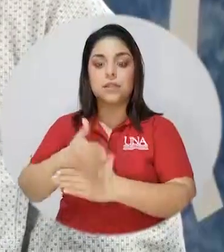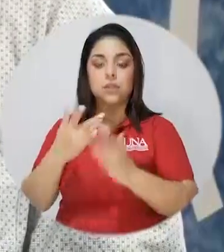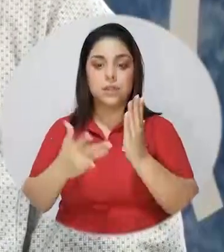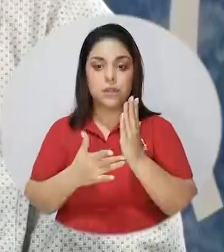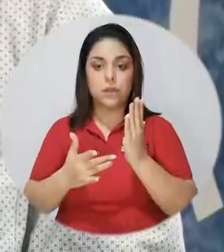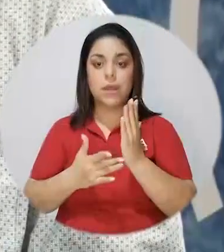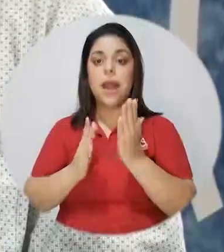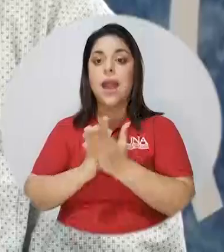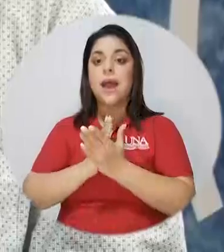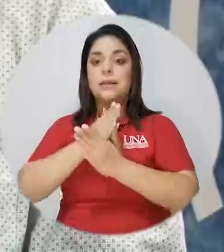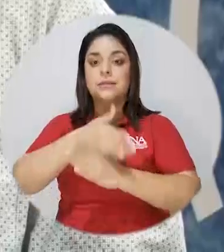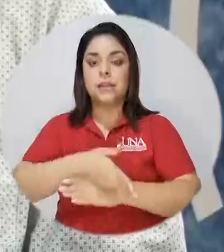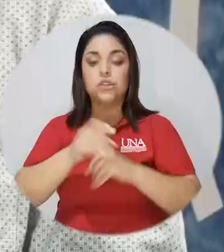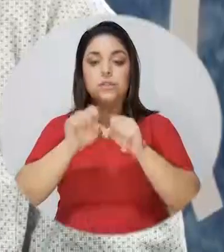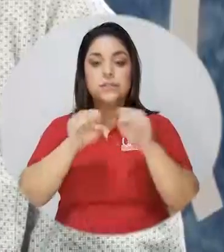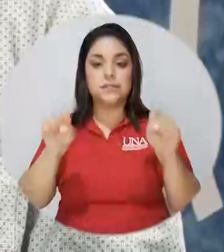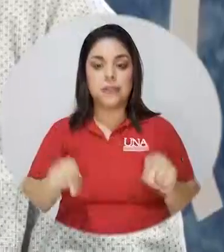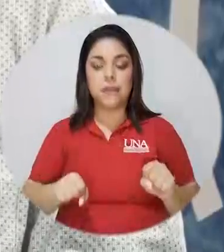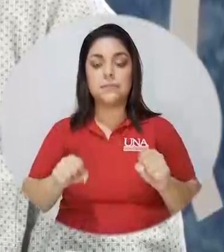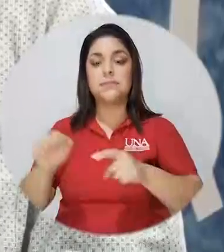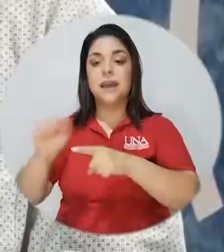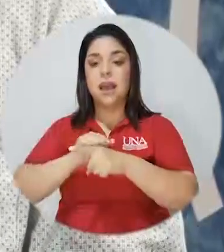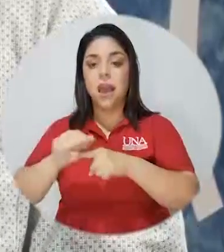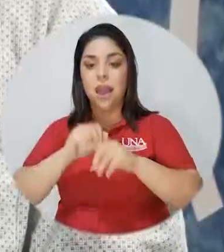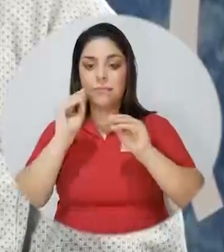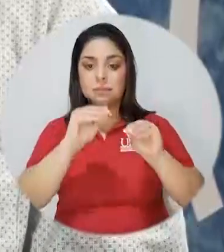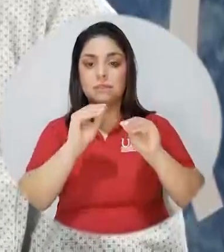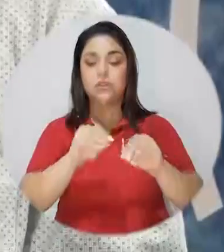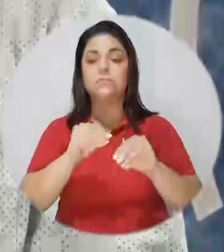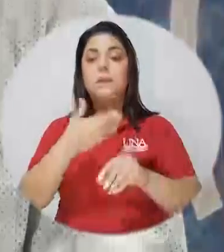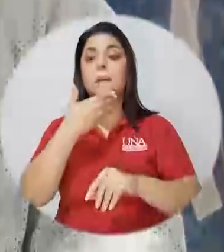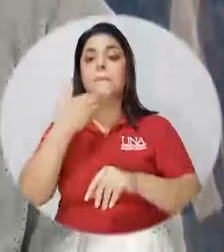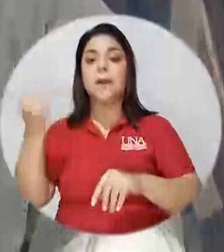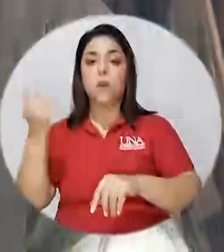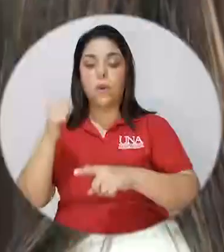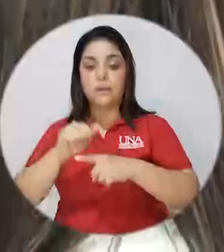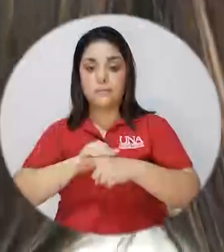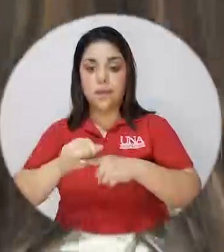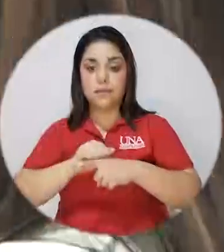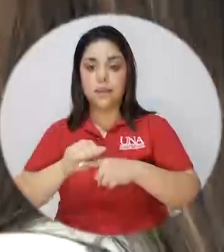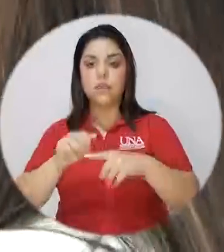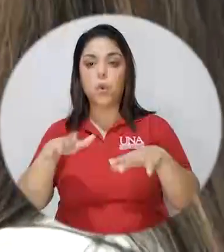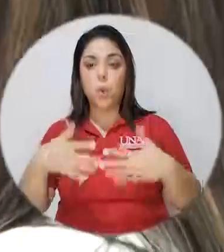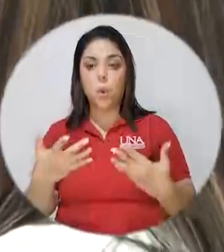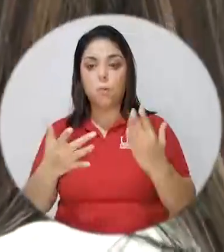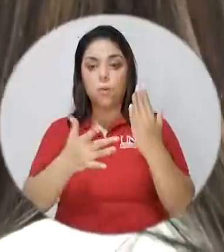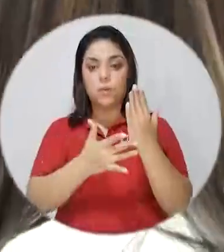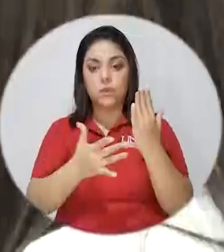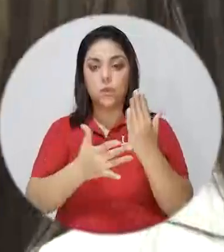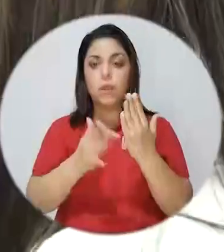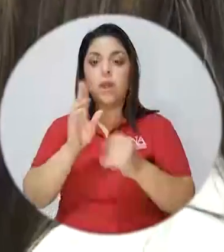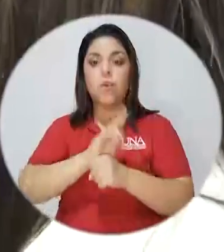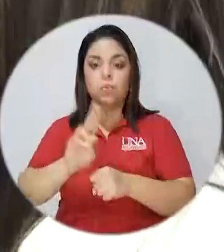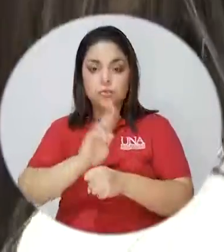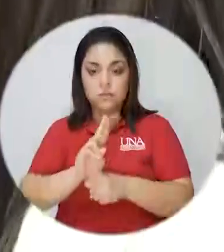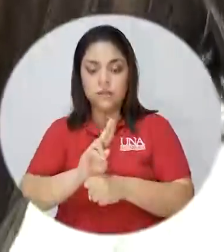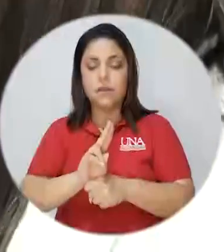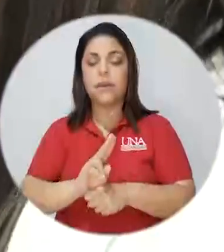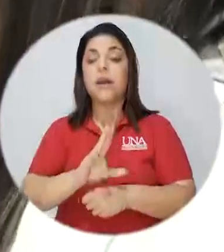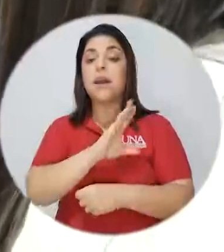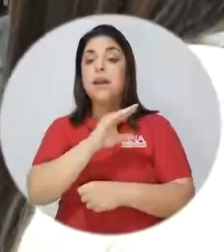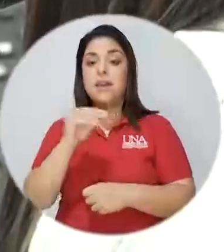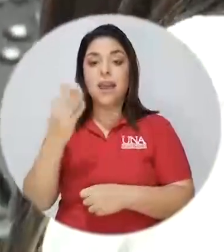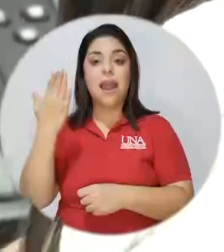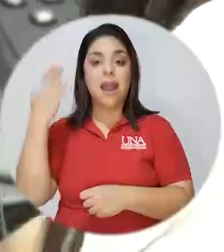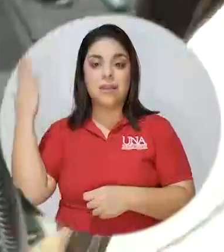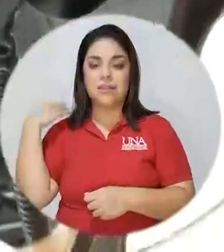tecnología, acceso a los sistemas, capacitación, mejores prácticas en el uso de esa tecnología y algo que se ha dejado de lado en el tiempo,